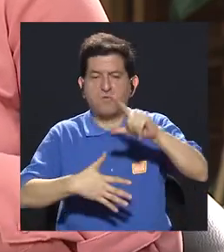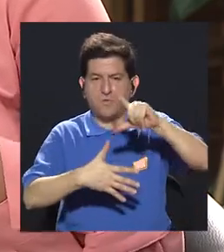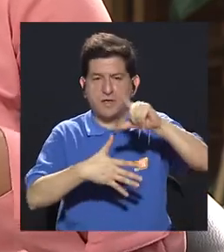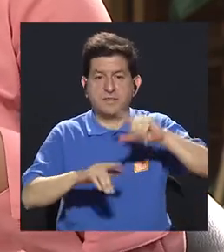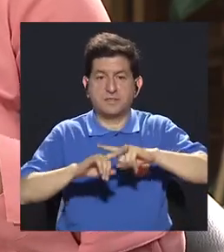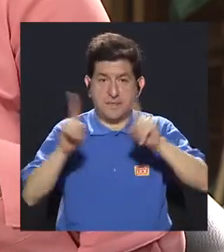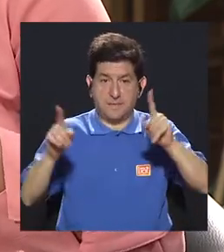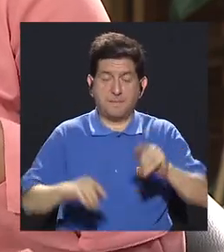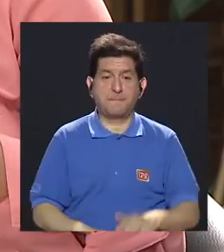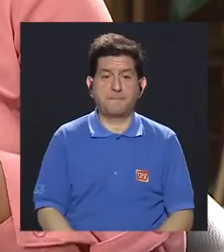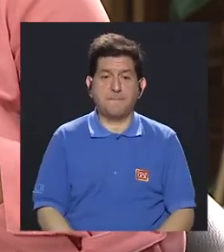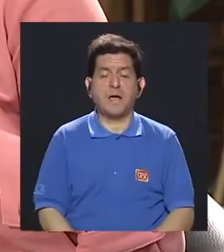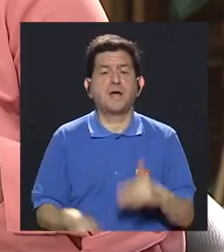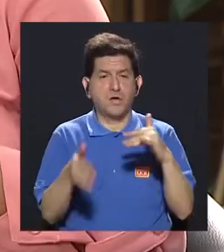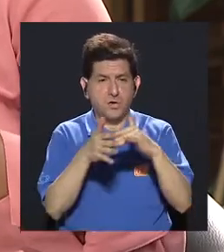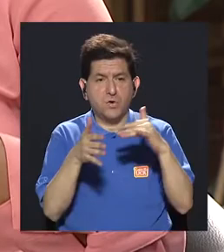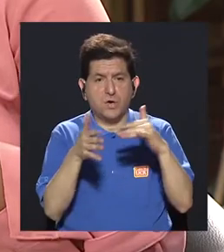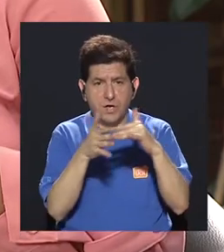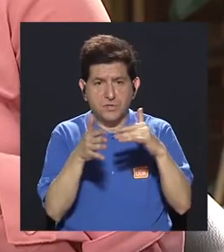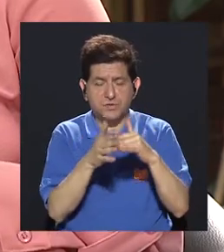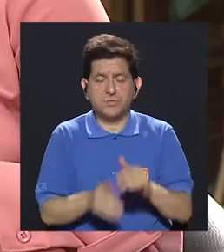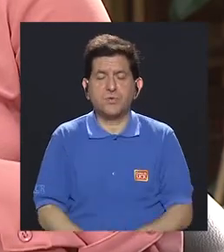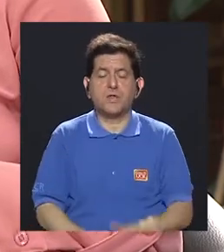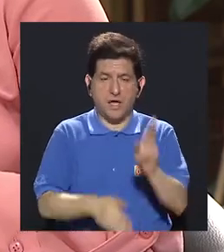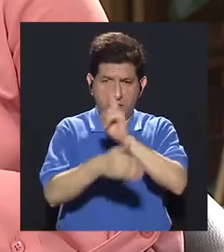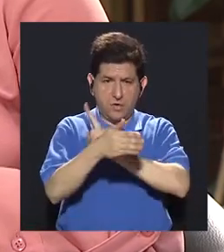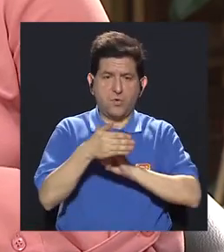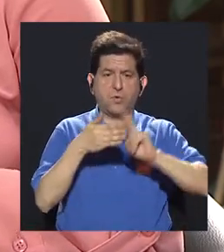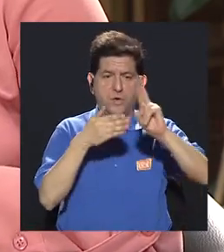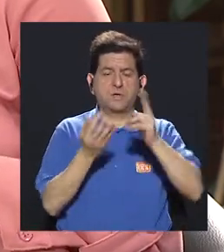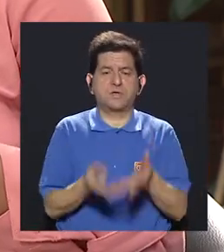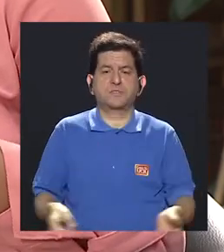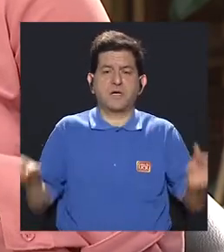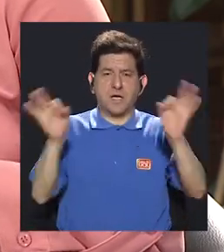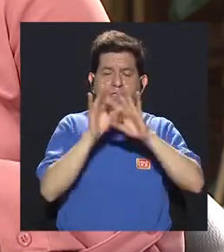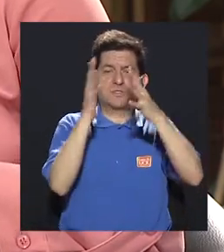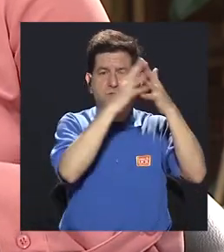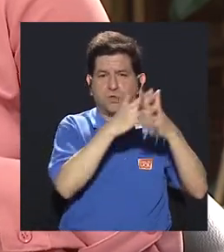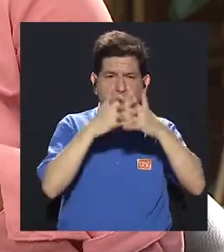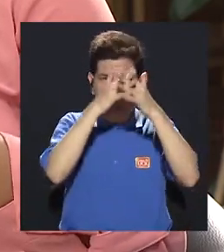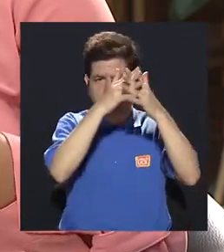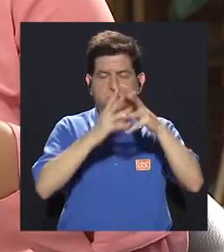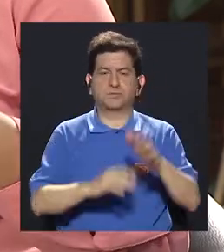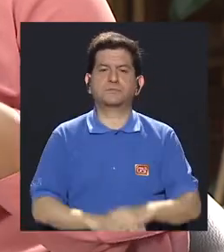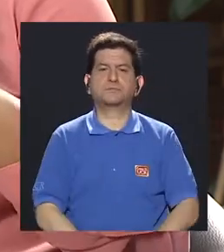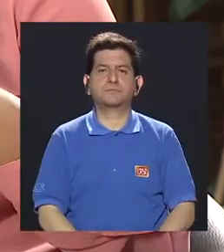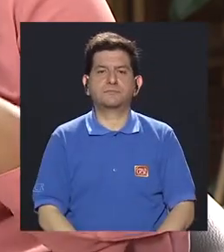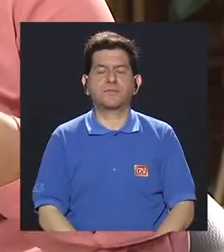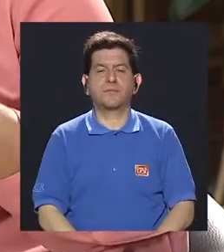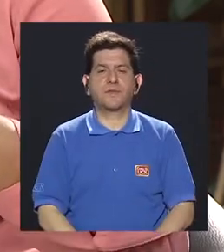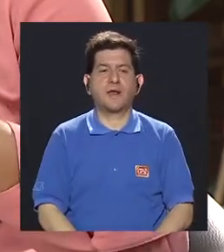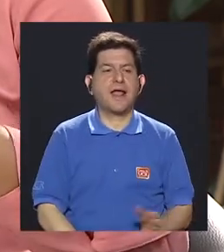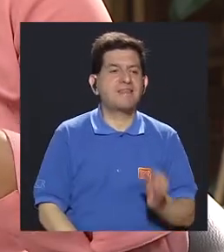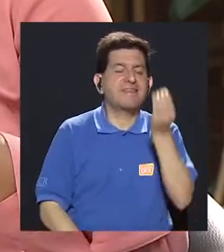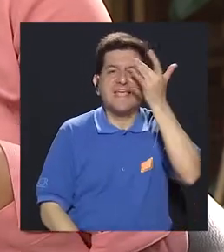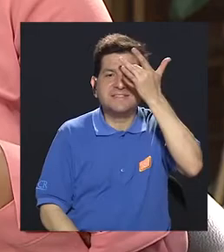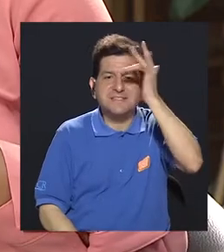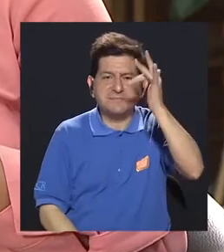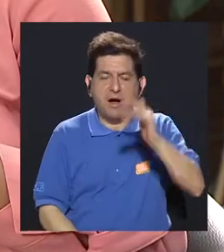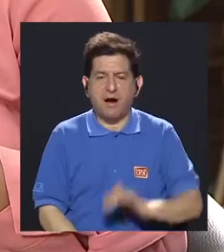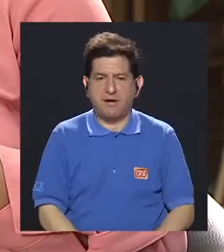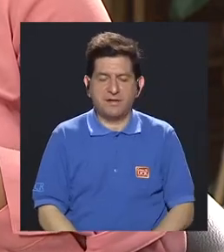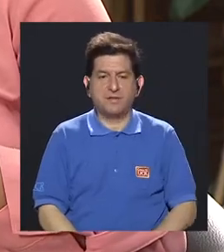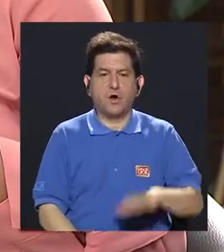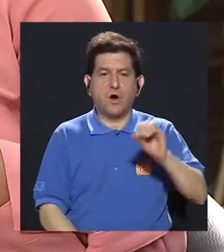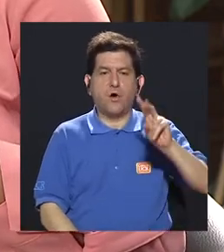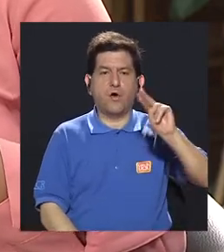latinoamericanas, pero coincidieron estudiando en prestigiosas universidades en Estados Unidos. Entonces, Team Smart está